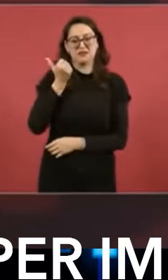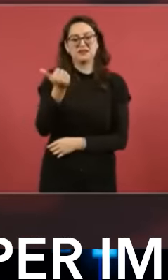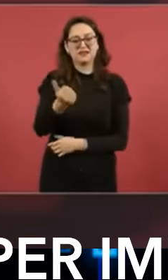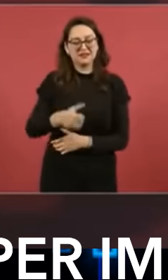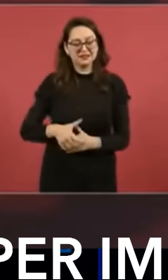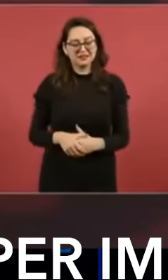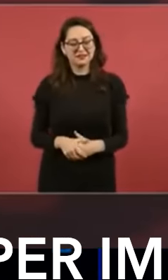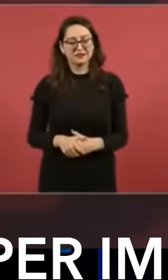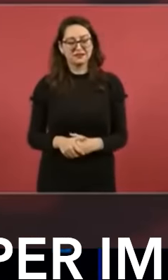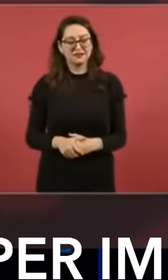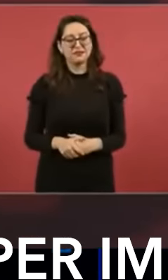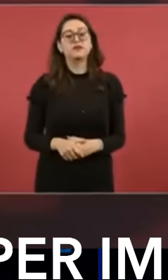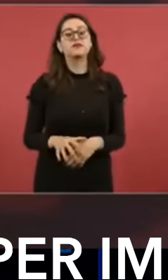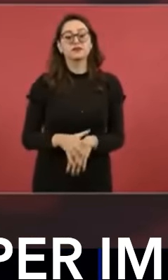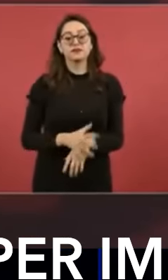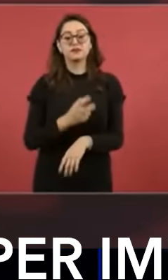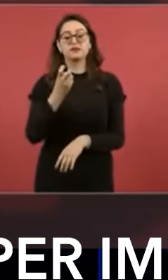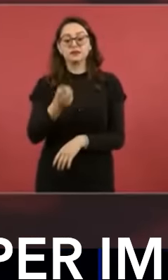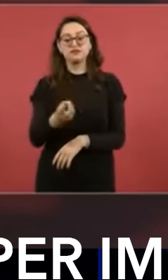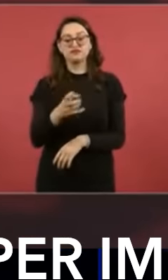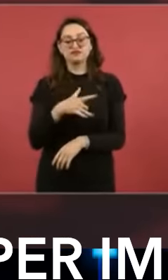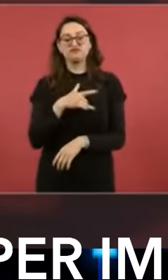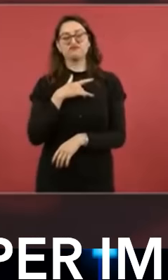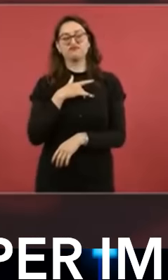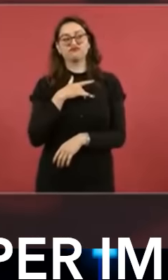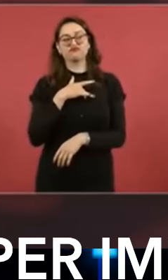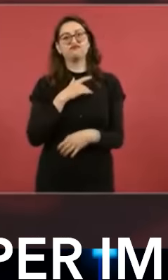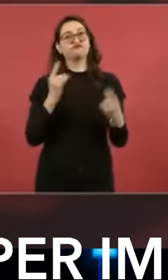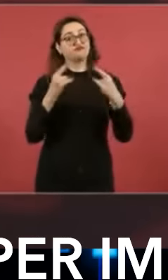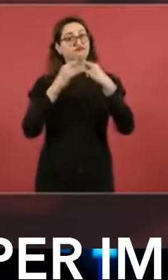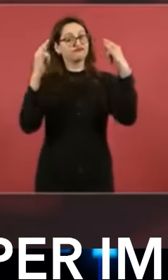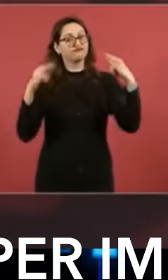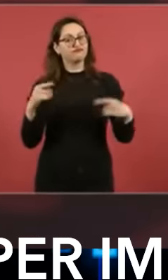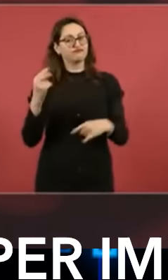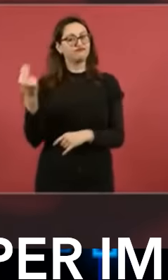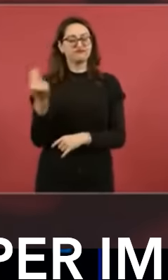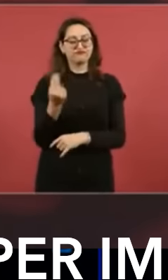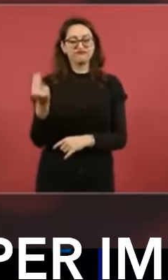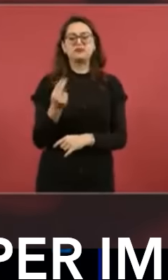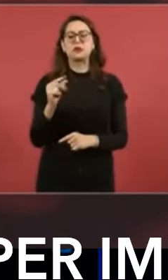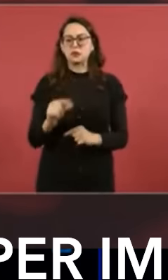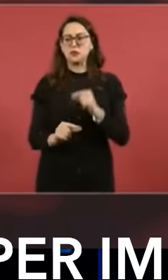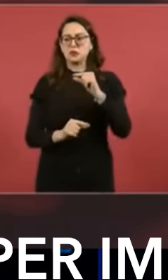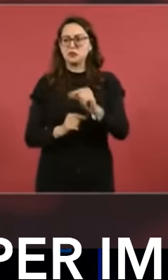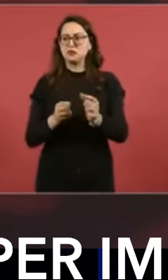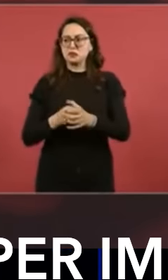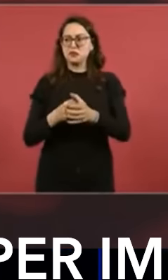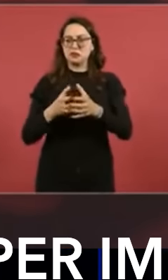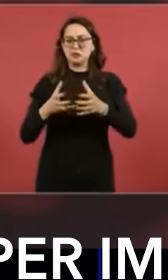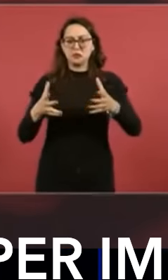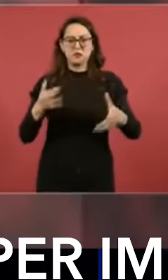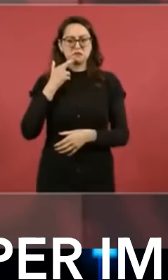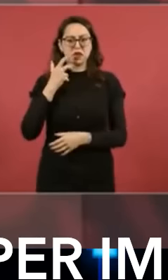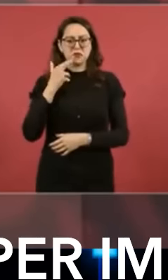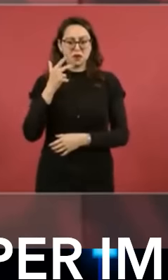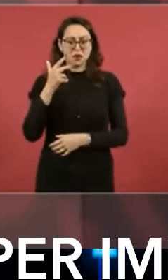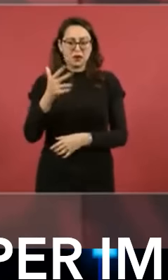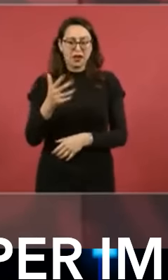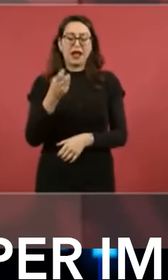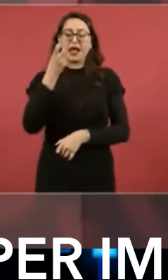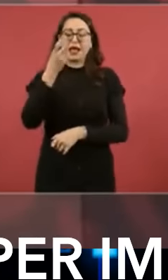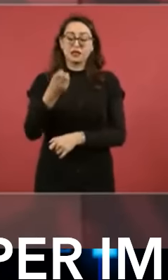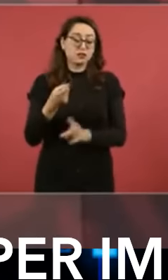y por eso se optó también por el techo. Entonces, ahí vamos, pero lo primero